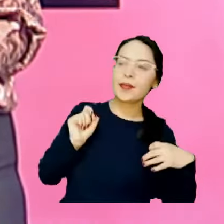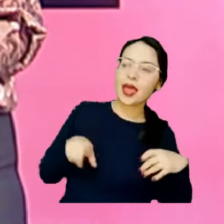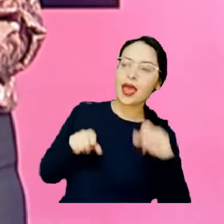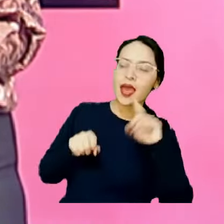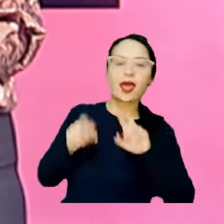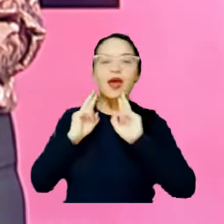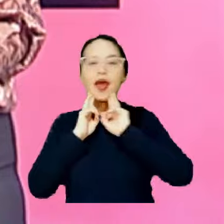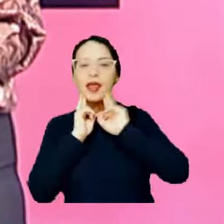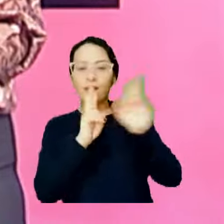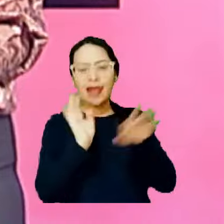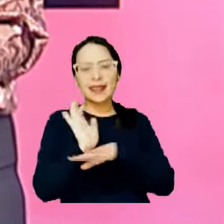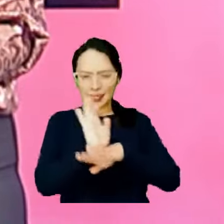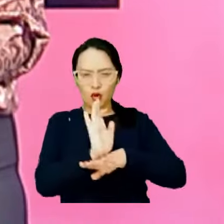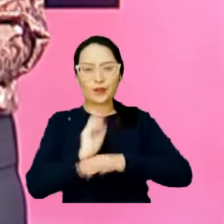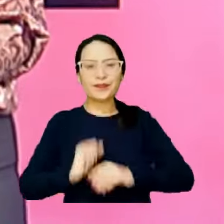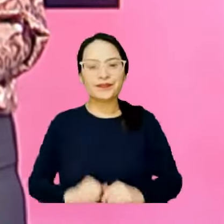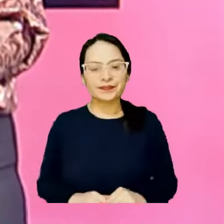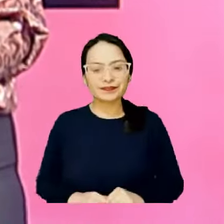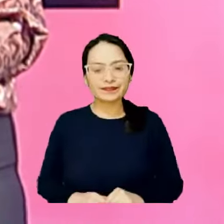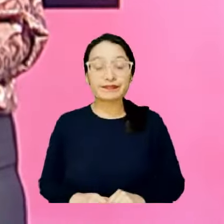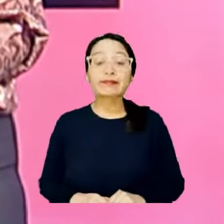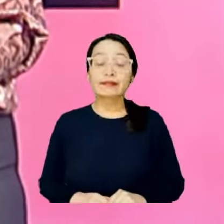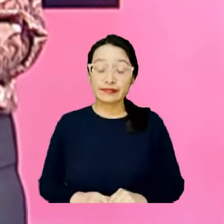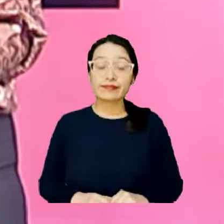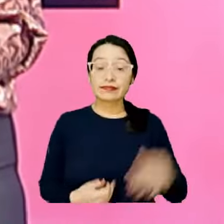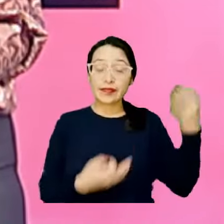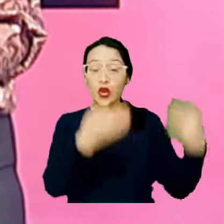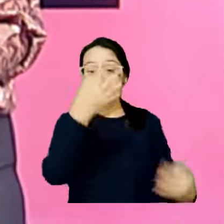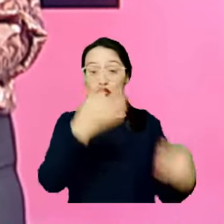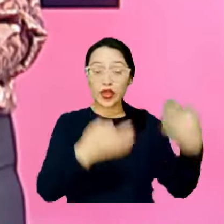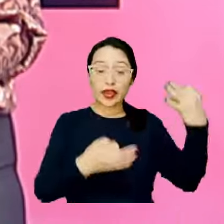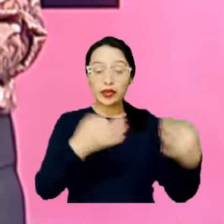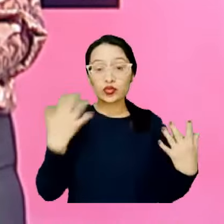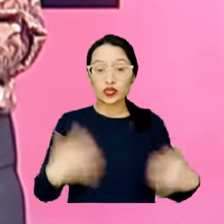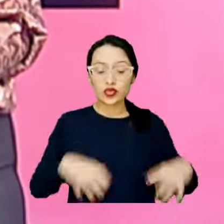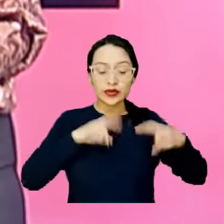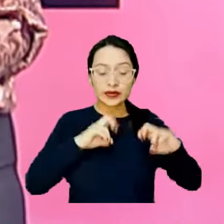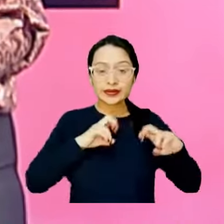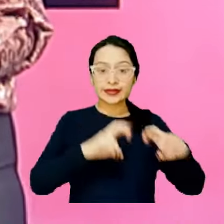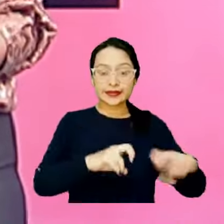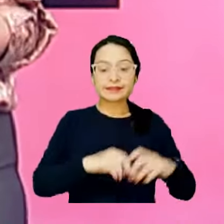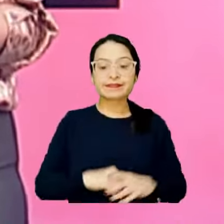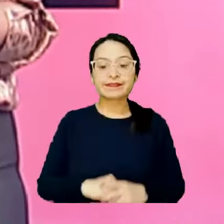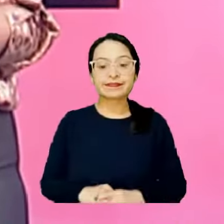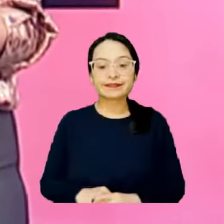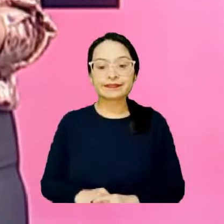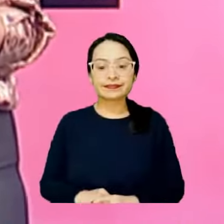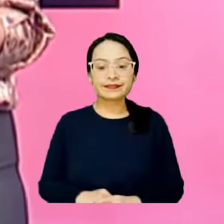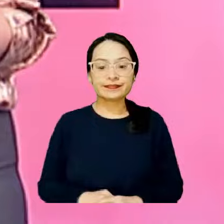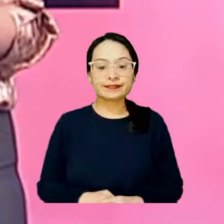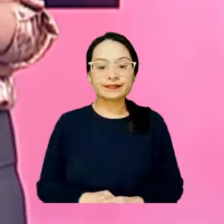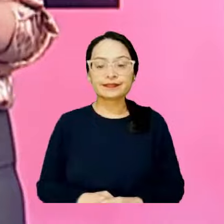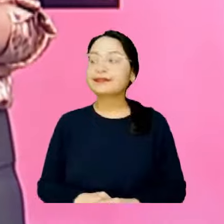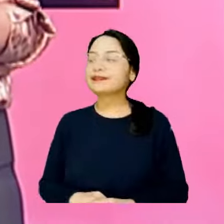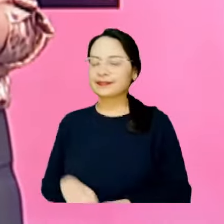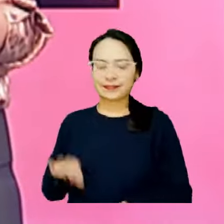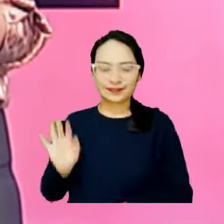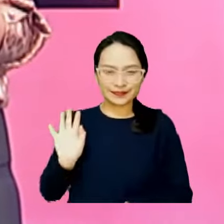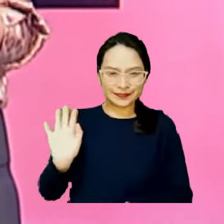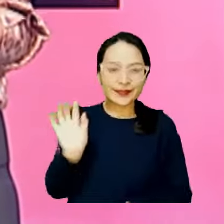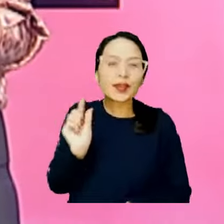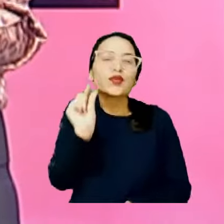se puede ir desarrollando, concretando sin duda ya todo este entramado del caso Metástasis. Así es, para contarles brevemente nada más antes de